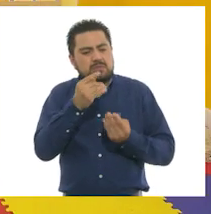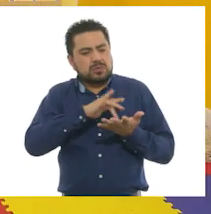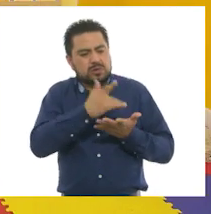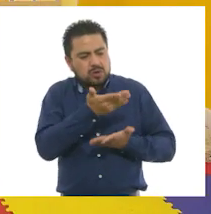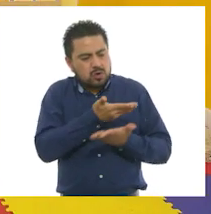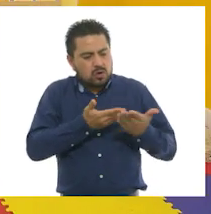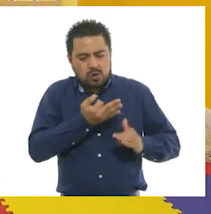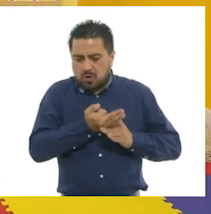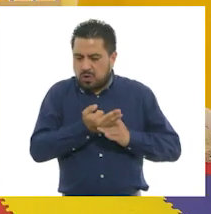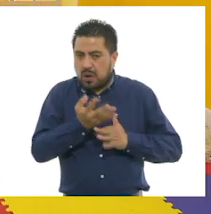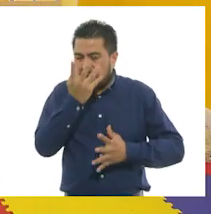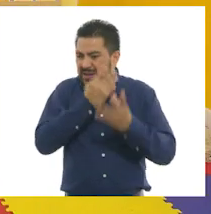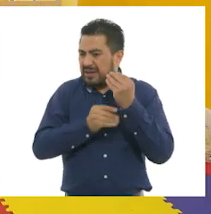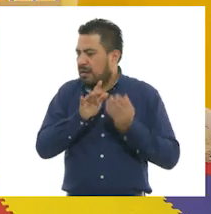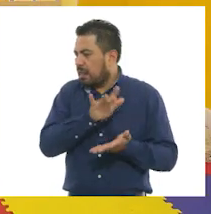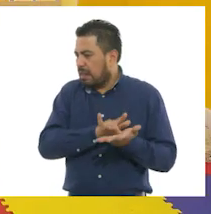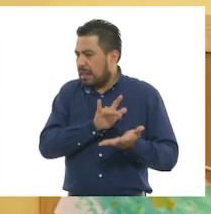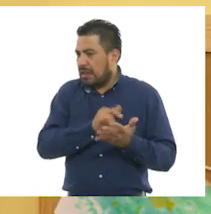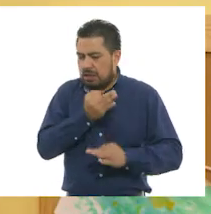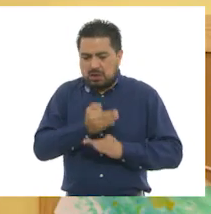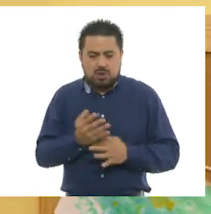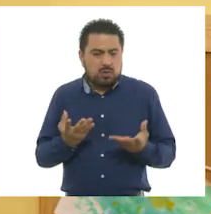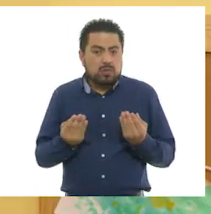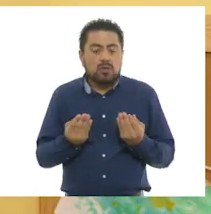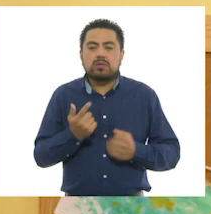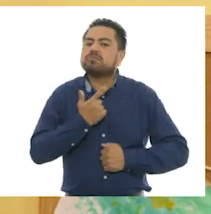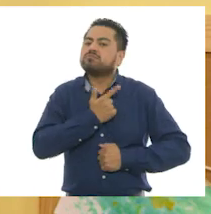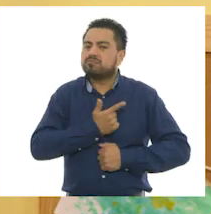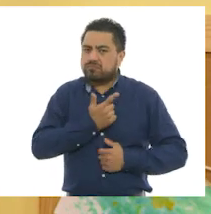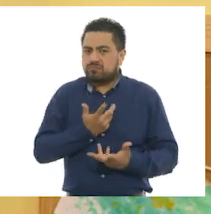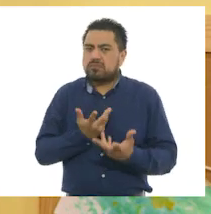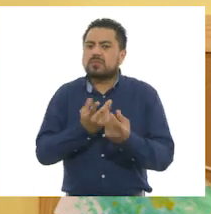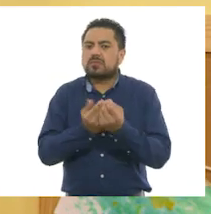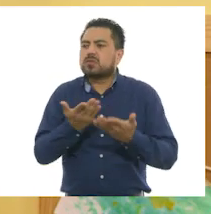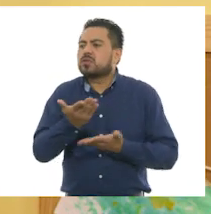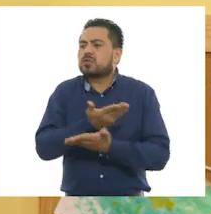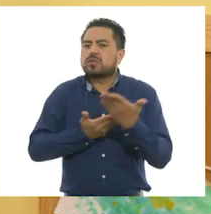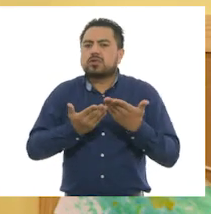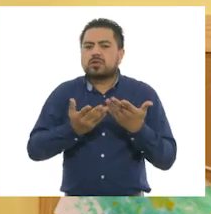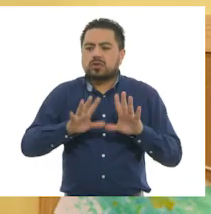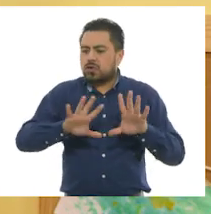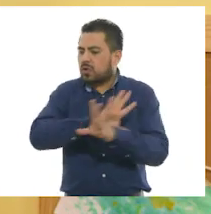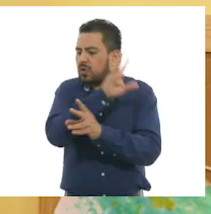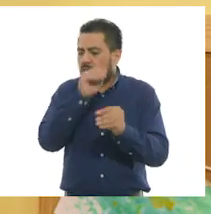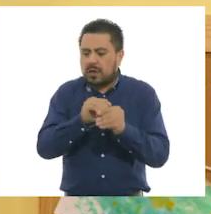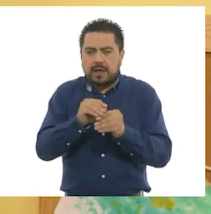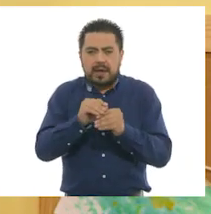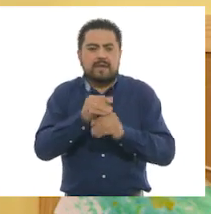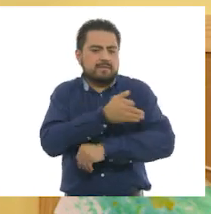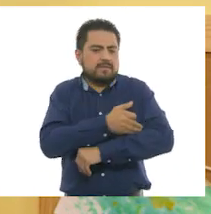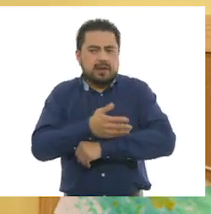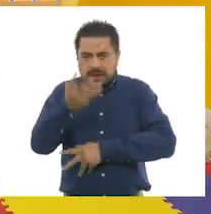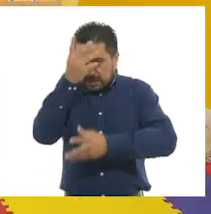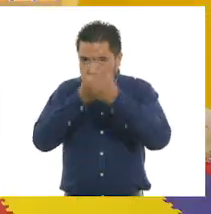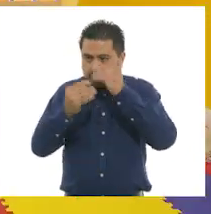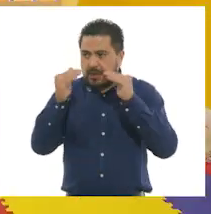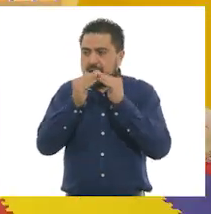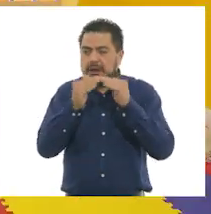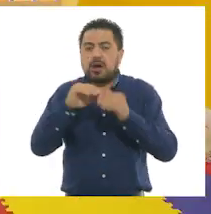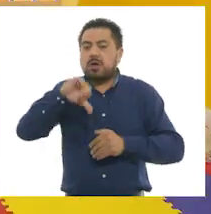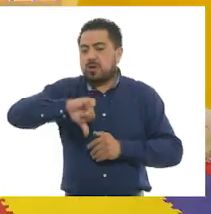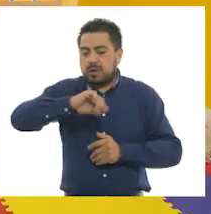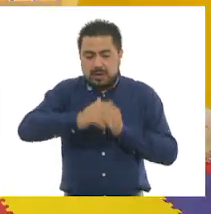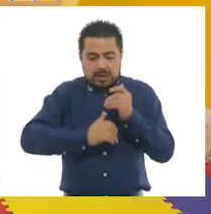compartir hoy con nosotros. Aprendimos mucho el día de hoy. Es un gusto compartir con ustedes y con todas las familias de Aprende en Casa. Hasta